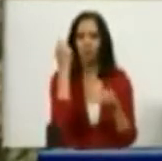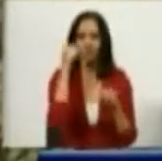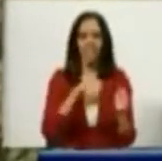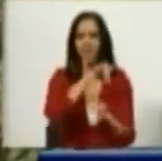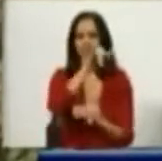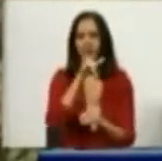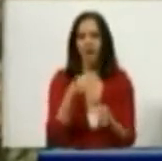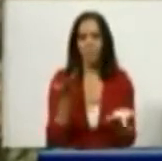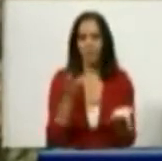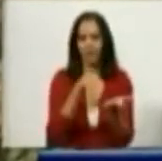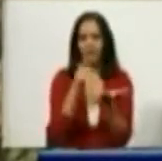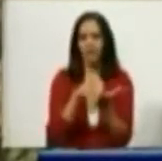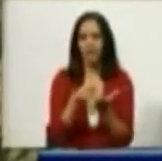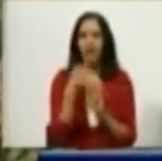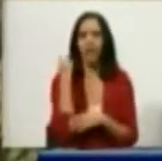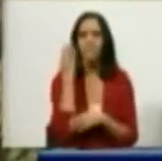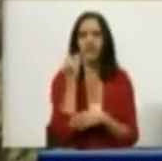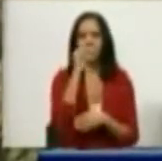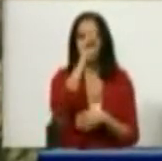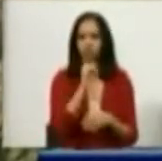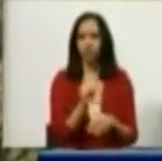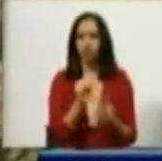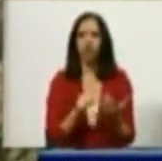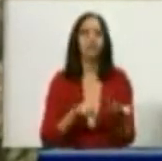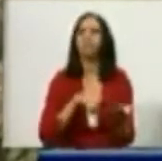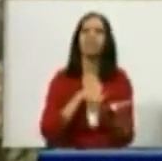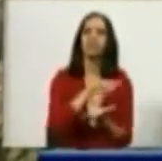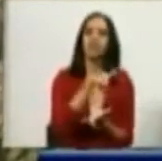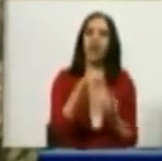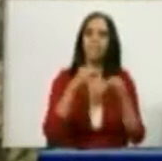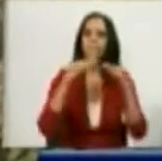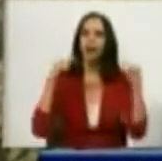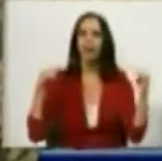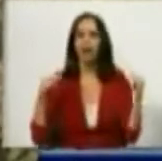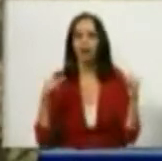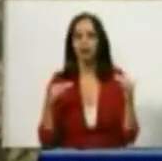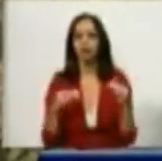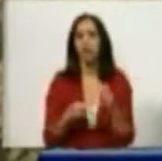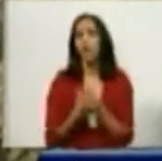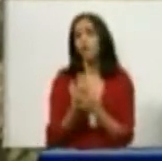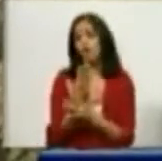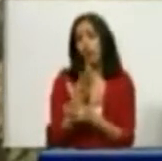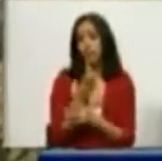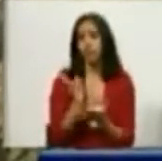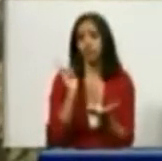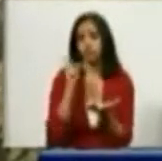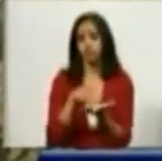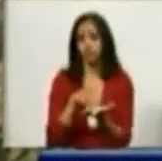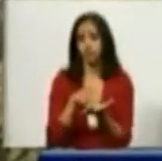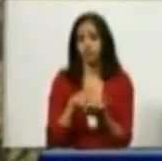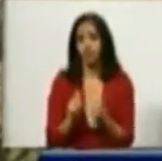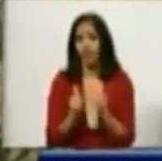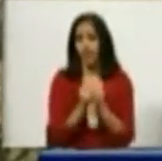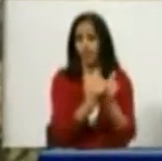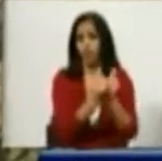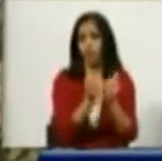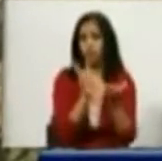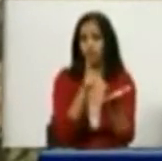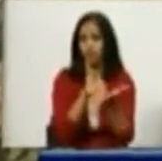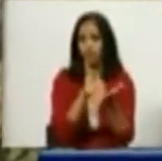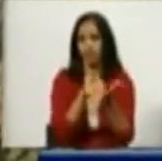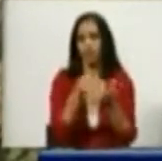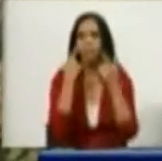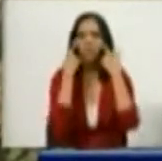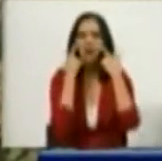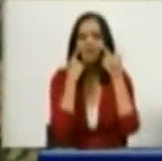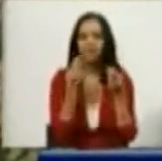de asistir al parlasur y salió del país con destino a Panamá florido aprovechó este aventón para verificar el estatus de sus